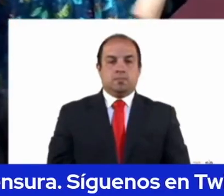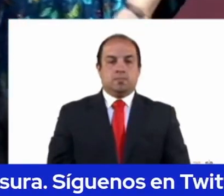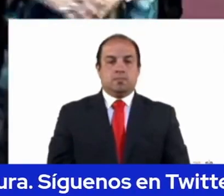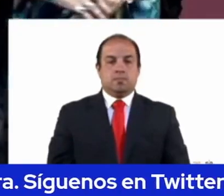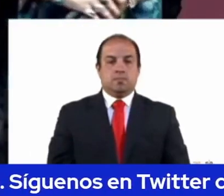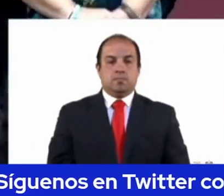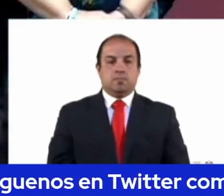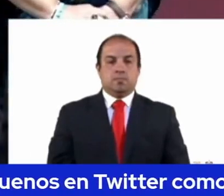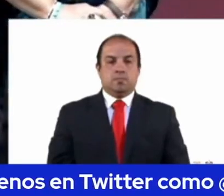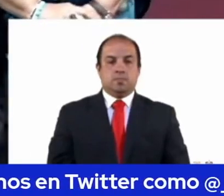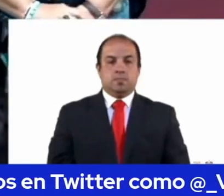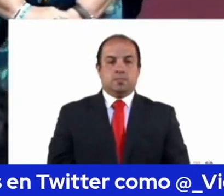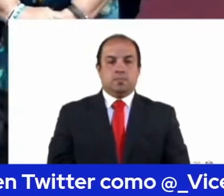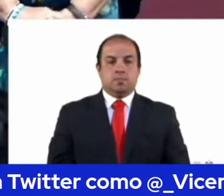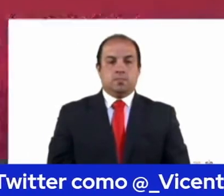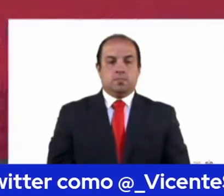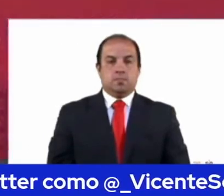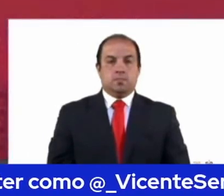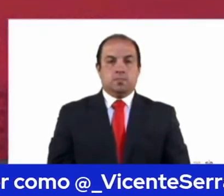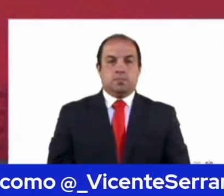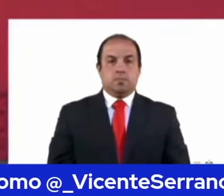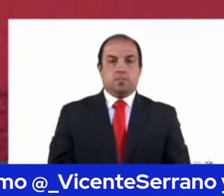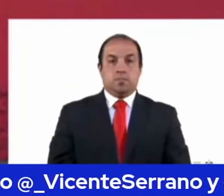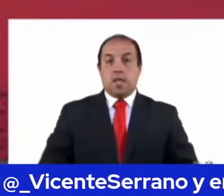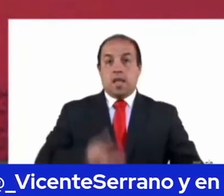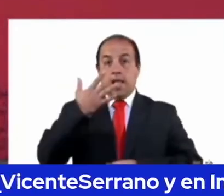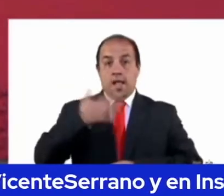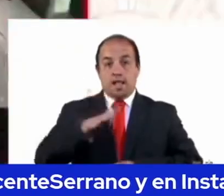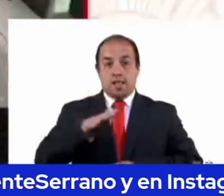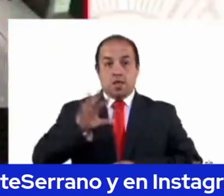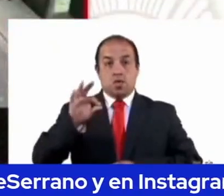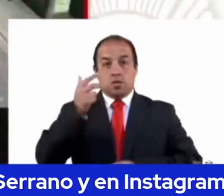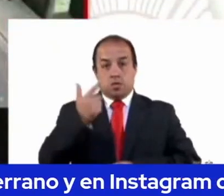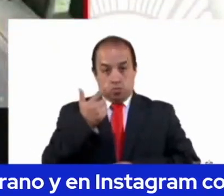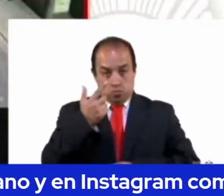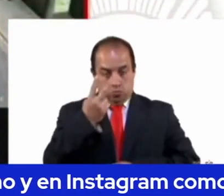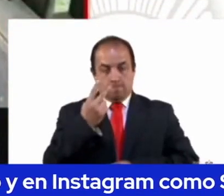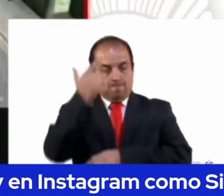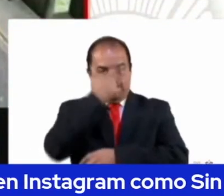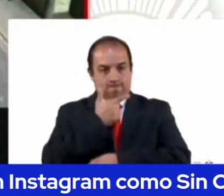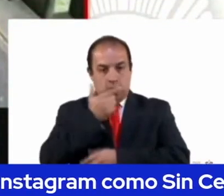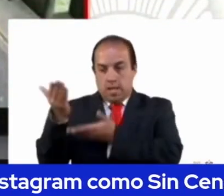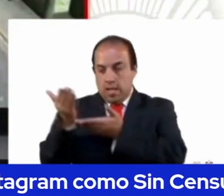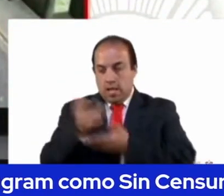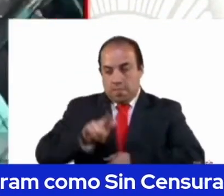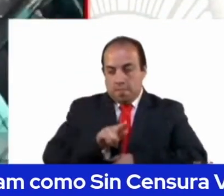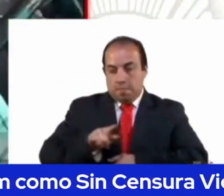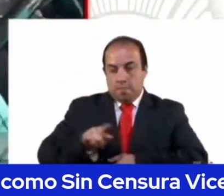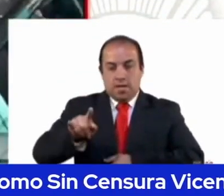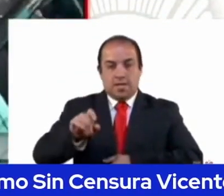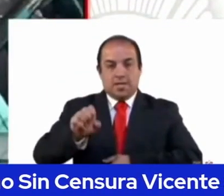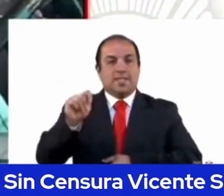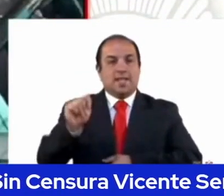quiso especular sobre los vínculos, sobre todo la intención de este atentado, cuáles fueron los